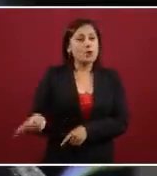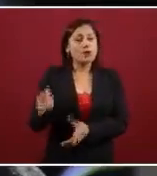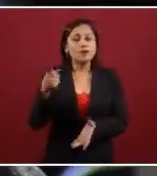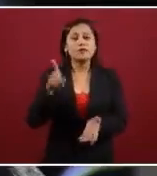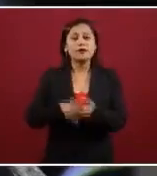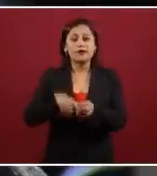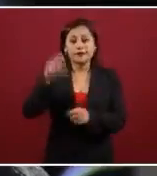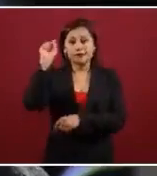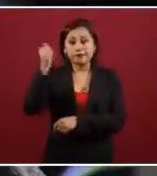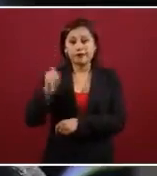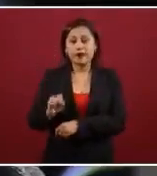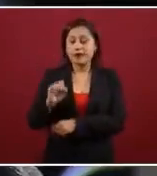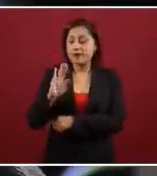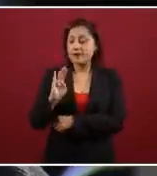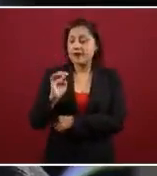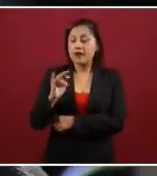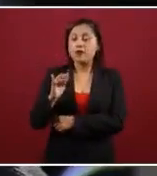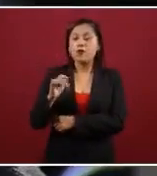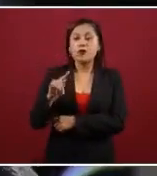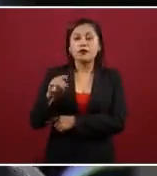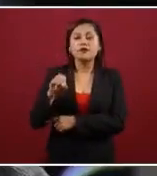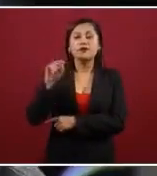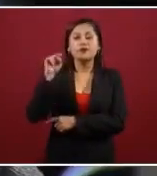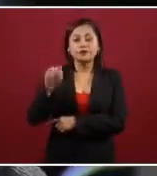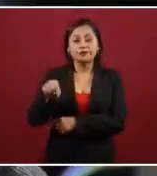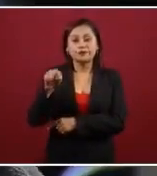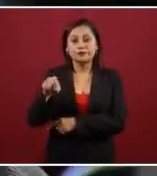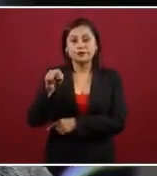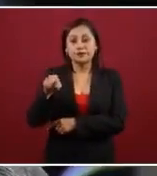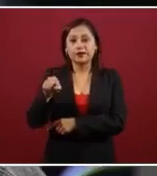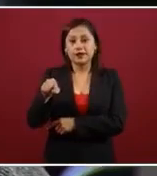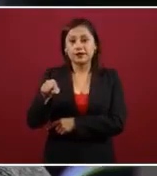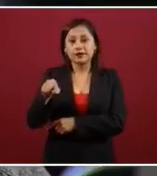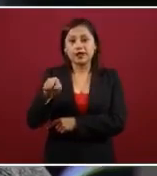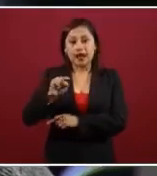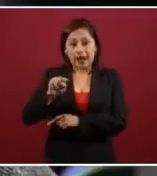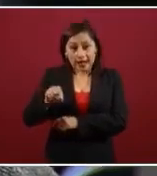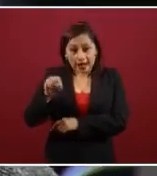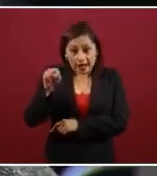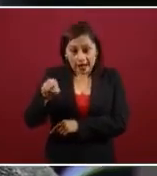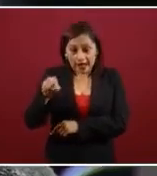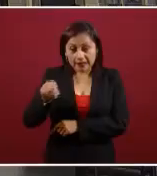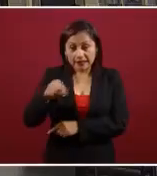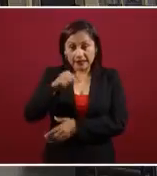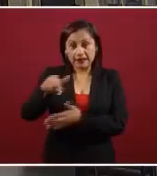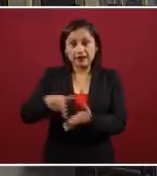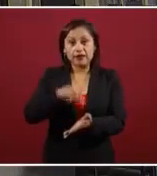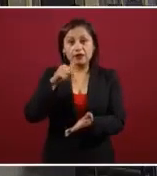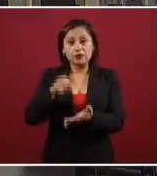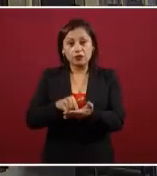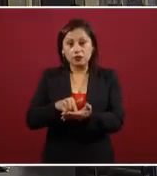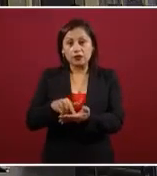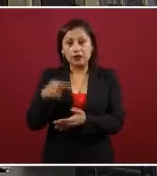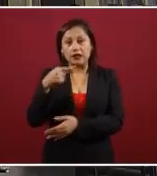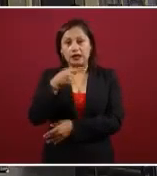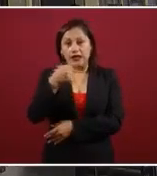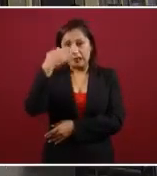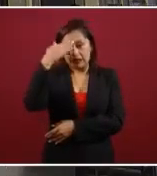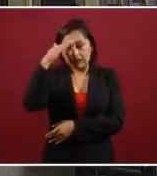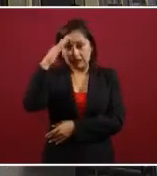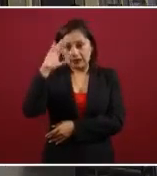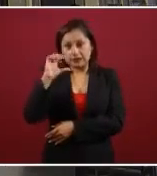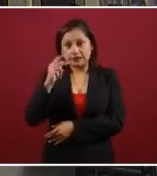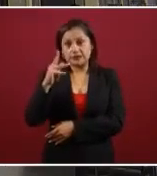es Badiraguato, y de donde, pues ahí está la cuna de ese hombre, como lo